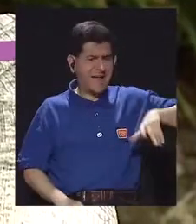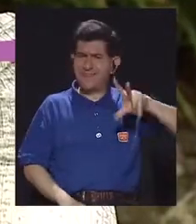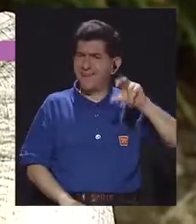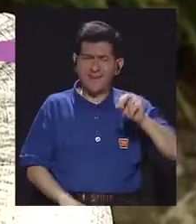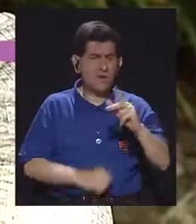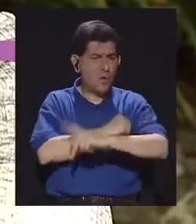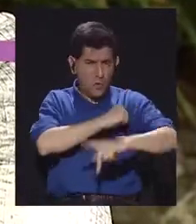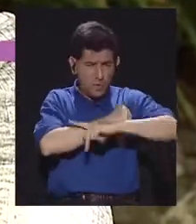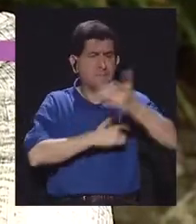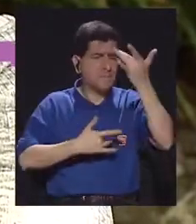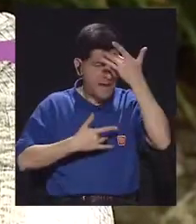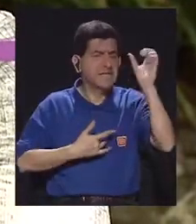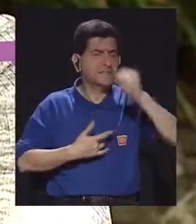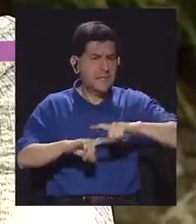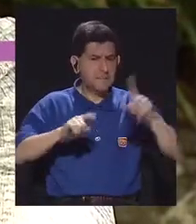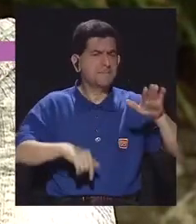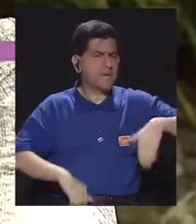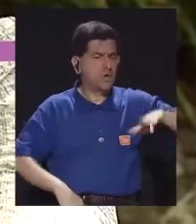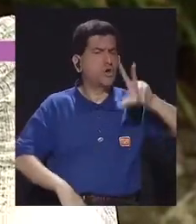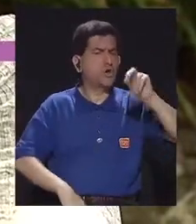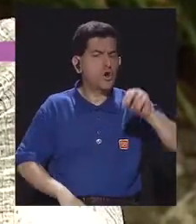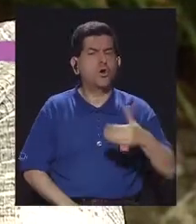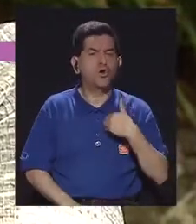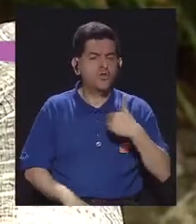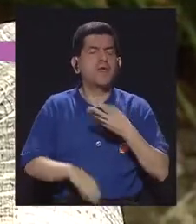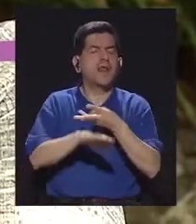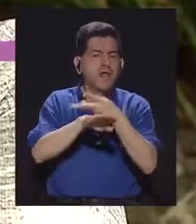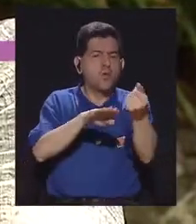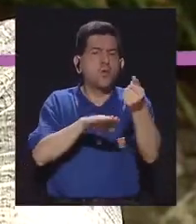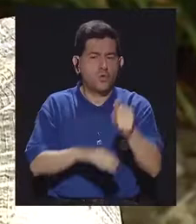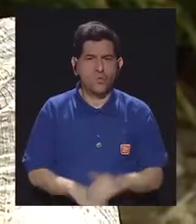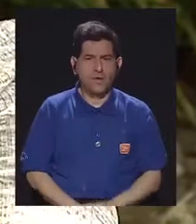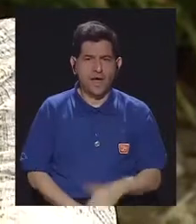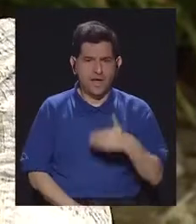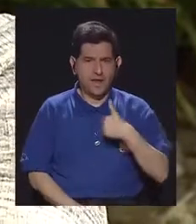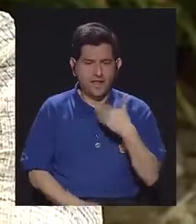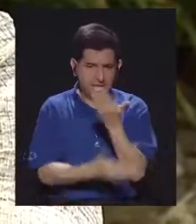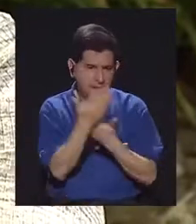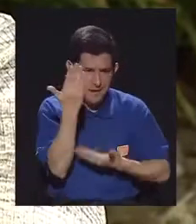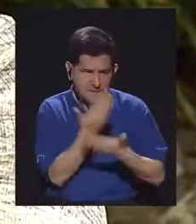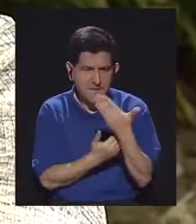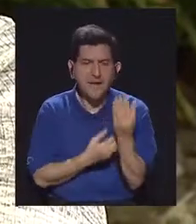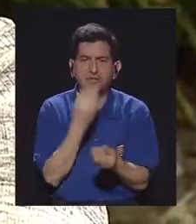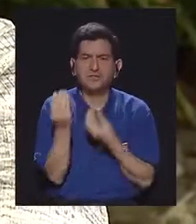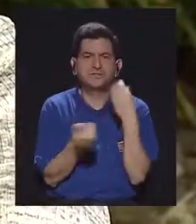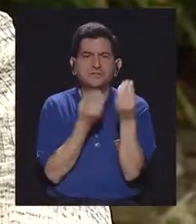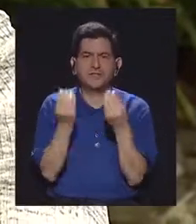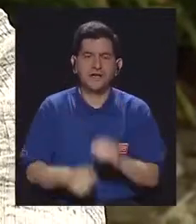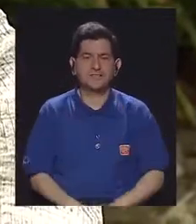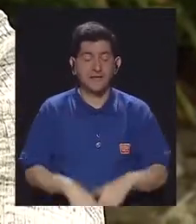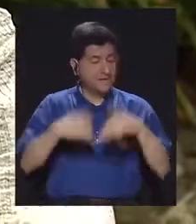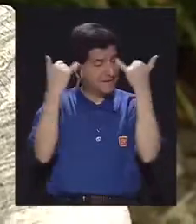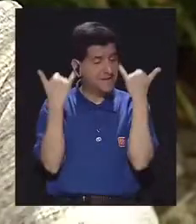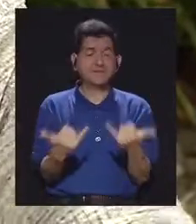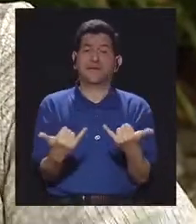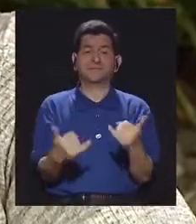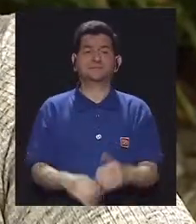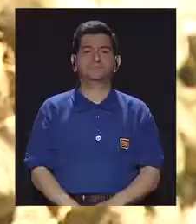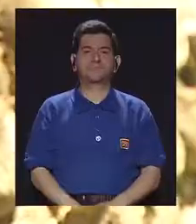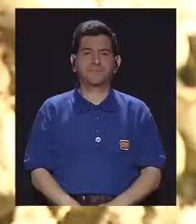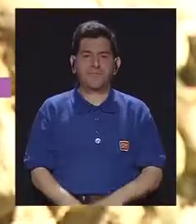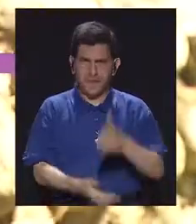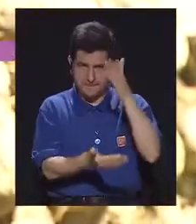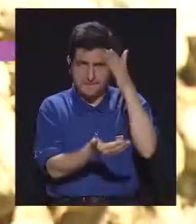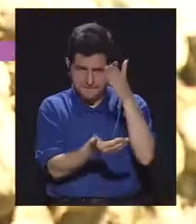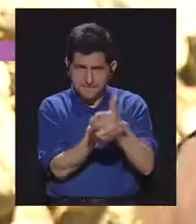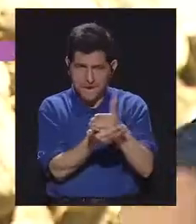tarde. Somos un país enfermo, sí, pero no es tarde. Tenemos cura y la tenemos en nuestras manos. Lo que hay que hacer es tomarlo desde ya. Vamos